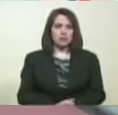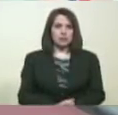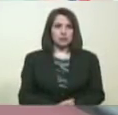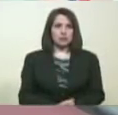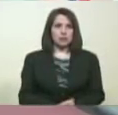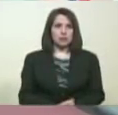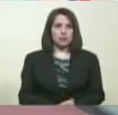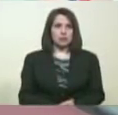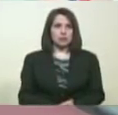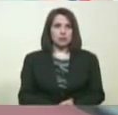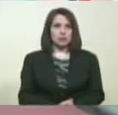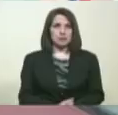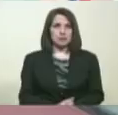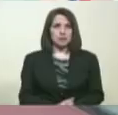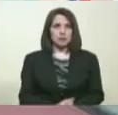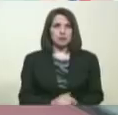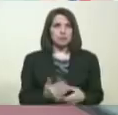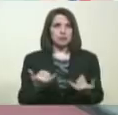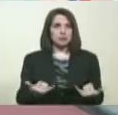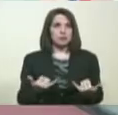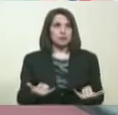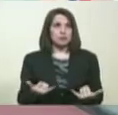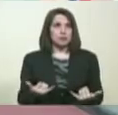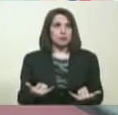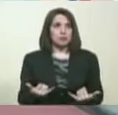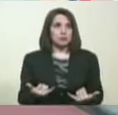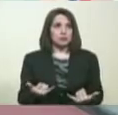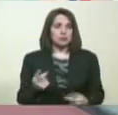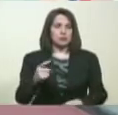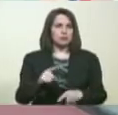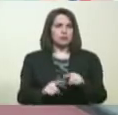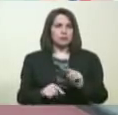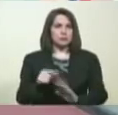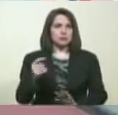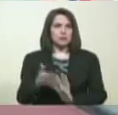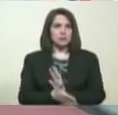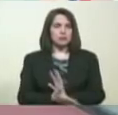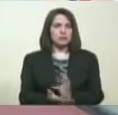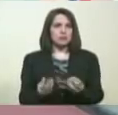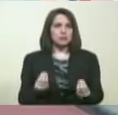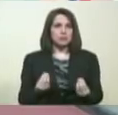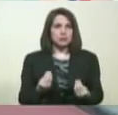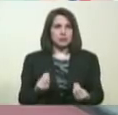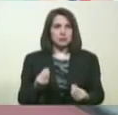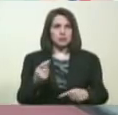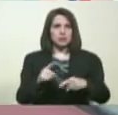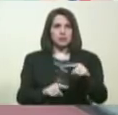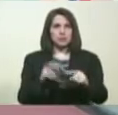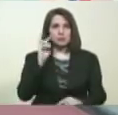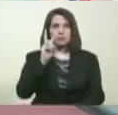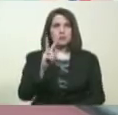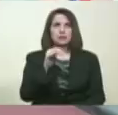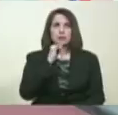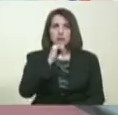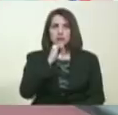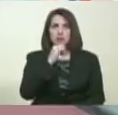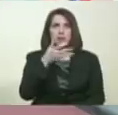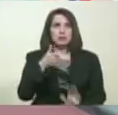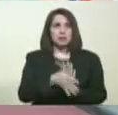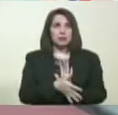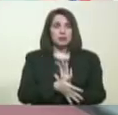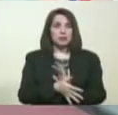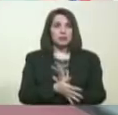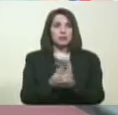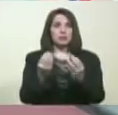propone despedir empleados públicos, entregarle las finanzas del país al Fondo Monetario y eliminar el carnet